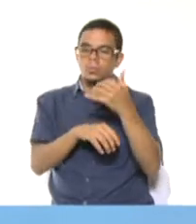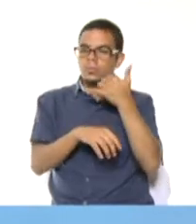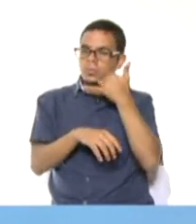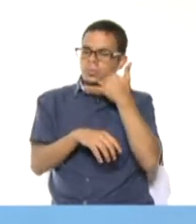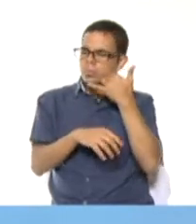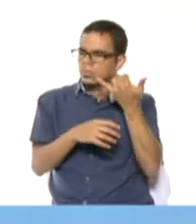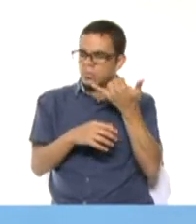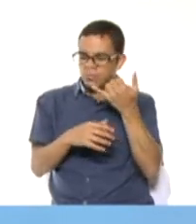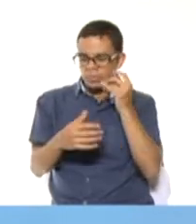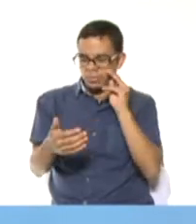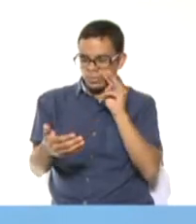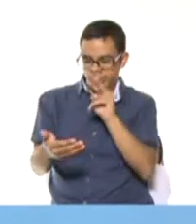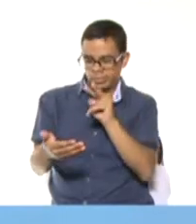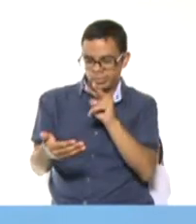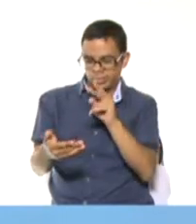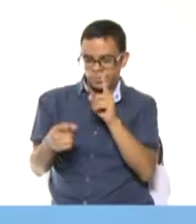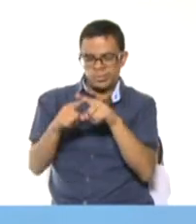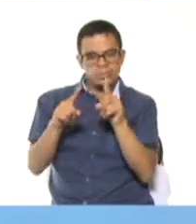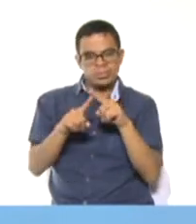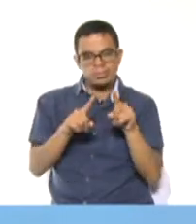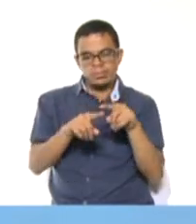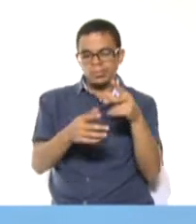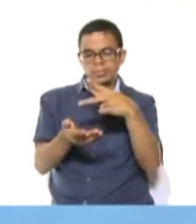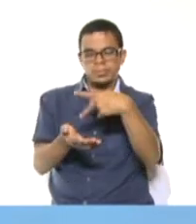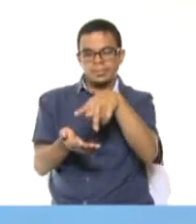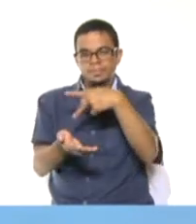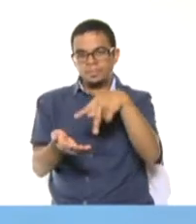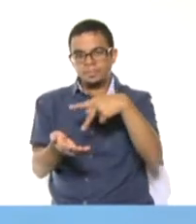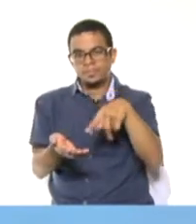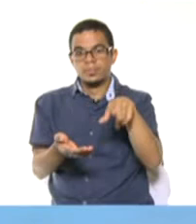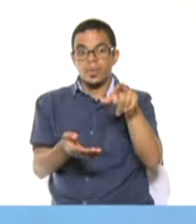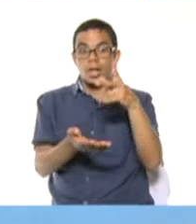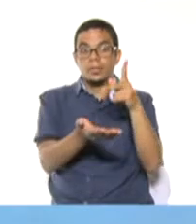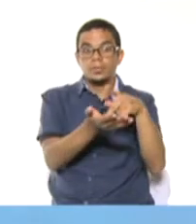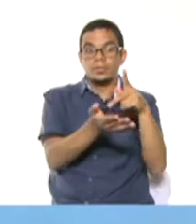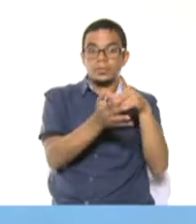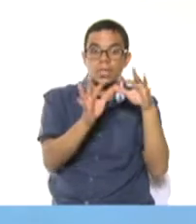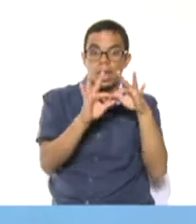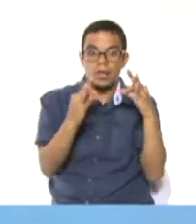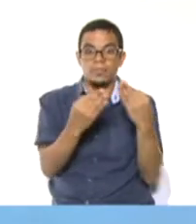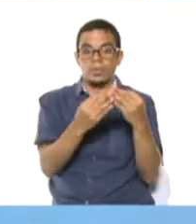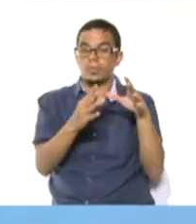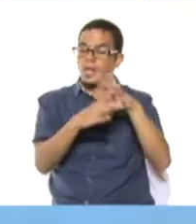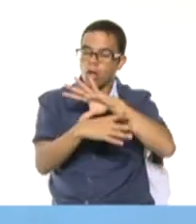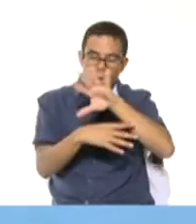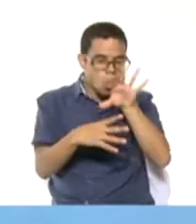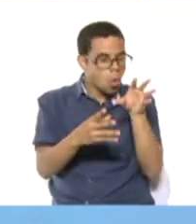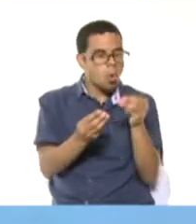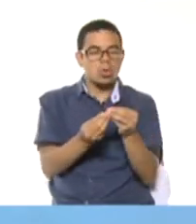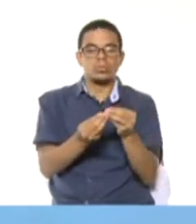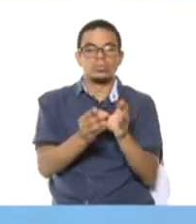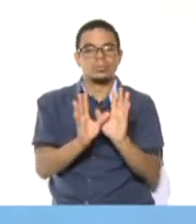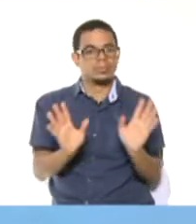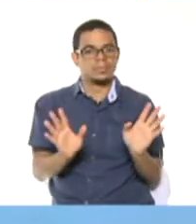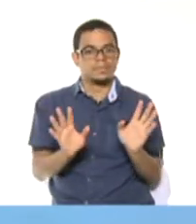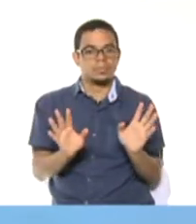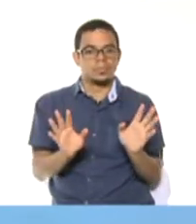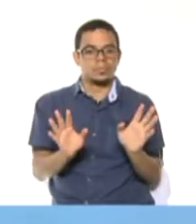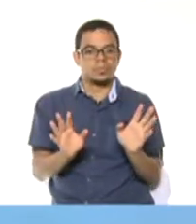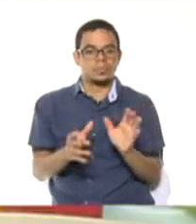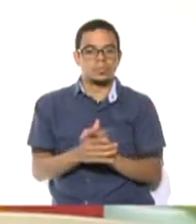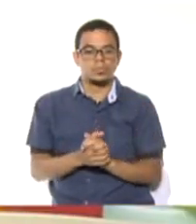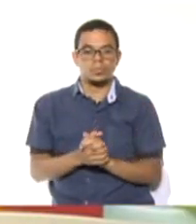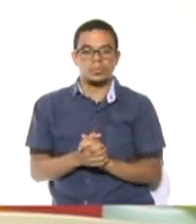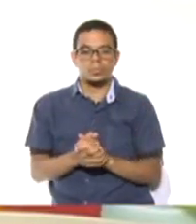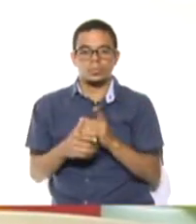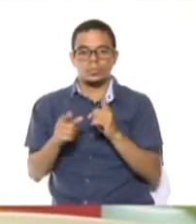ver coreografía. Coreografía donde toda la familia participe. Y ahí ir reproduciendo